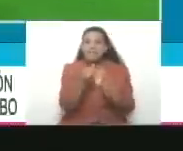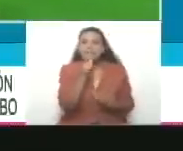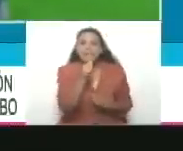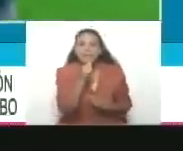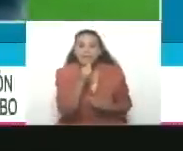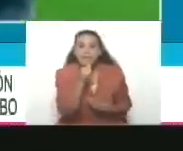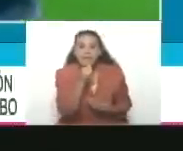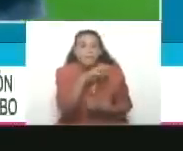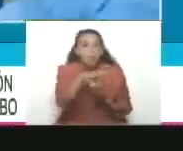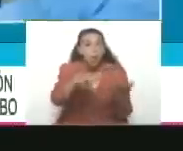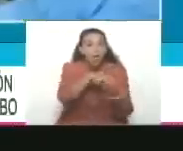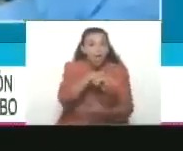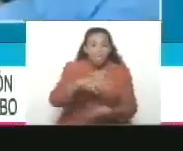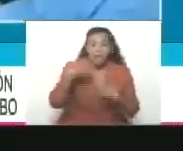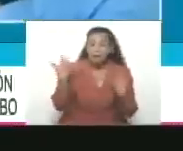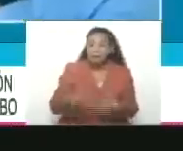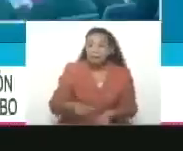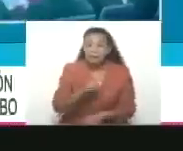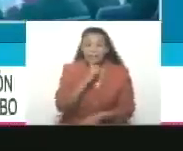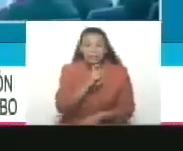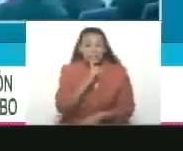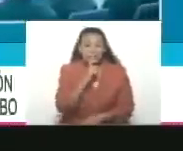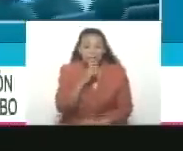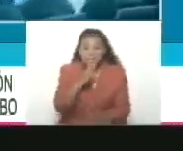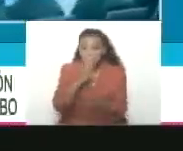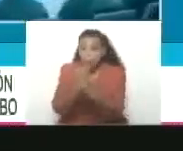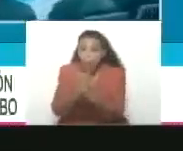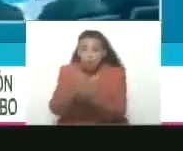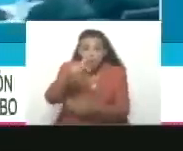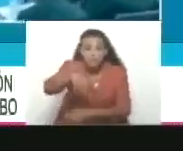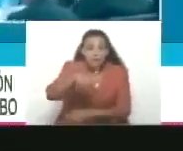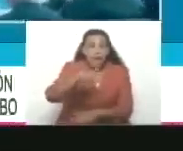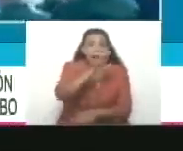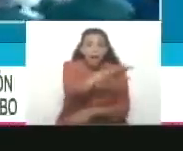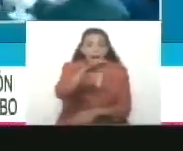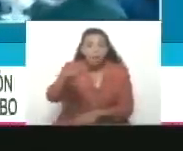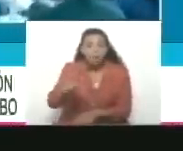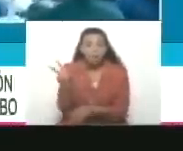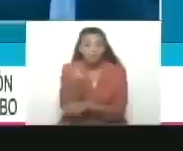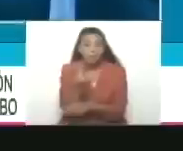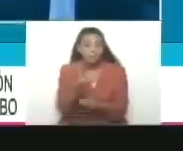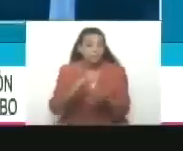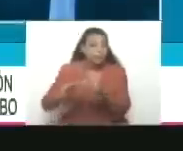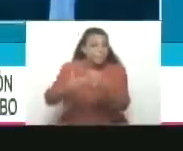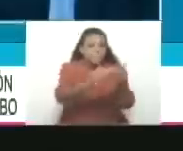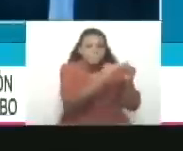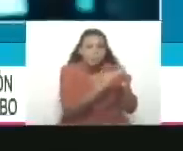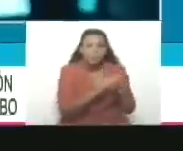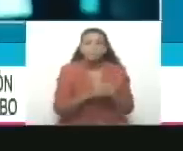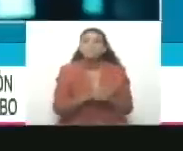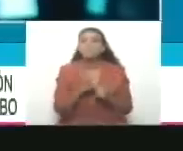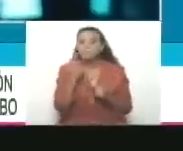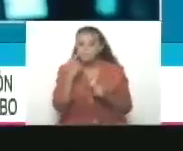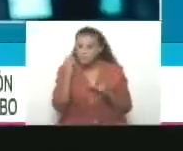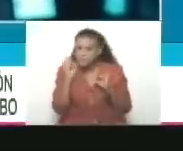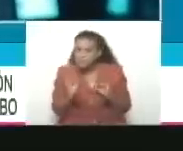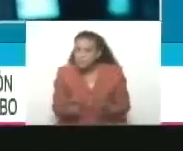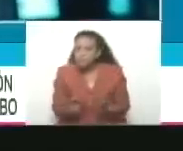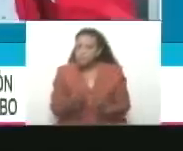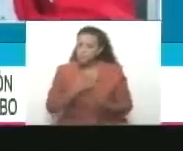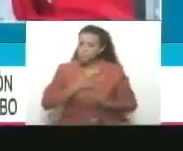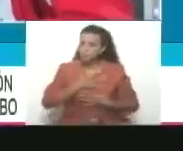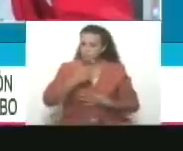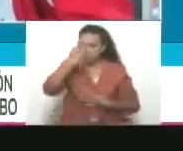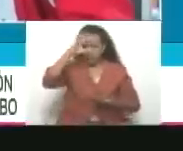Cuáles son los problemas más acucioso que hay que enfrentar en esta etapa HM y vamos Mira de manera muy